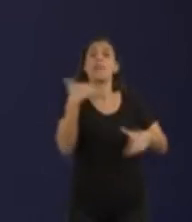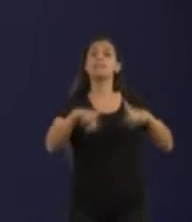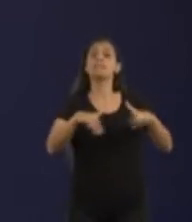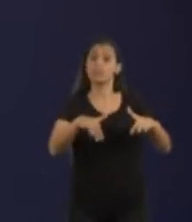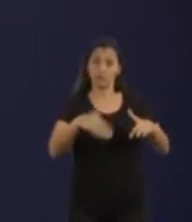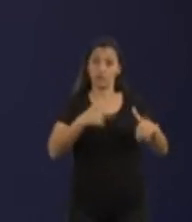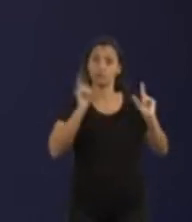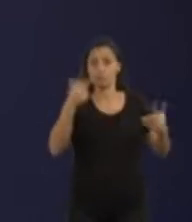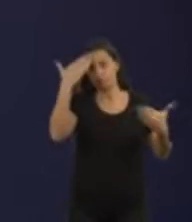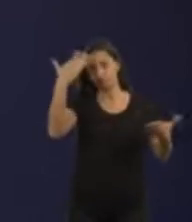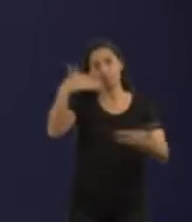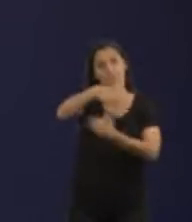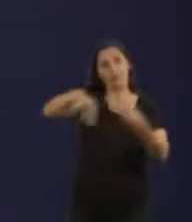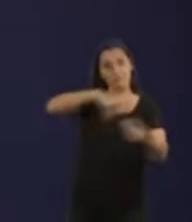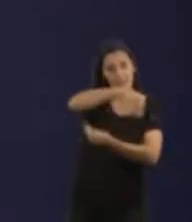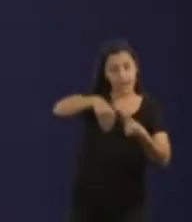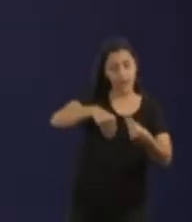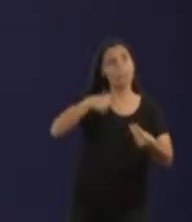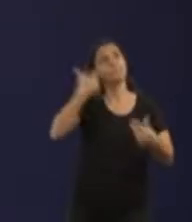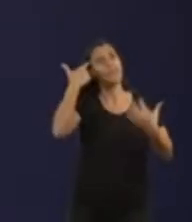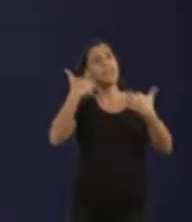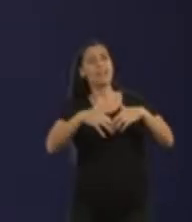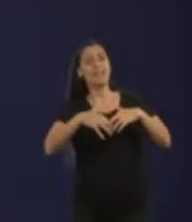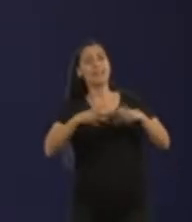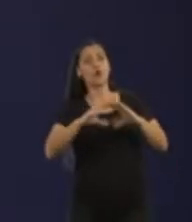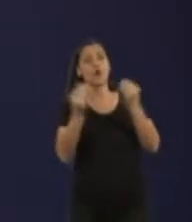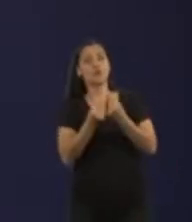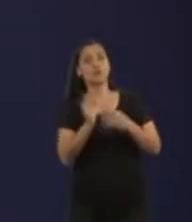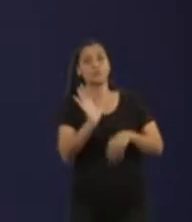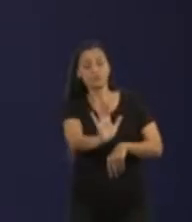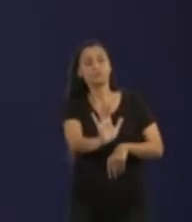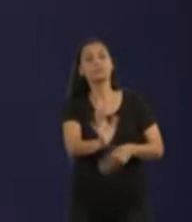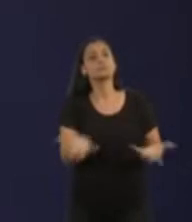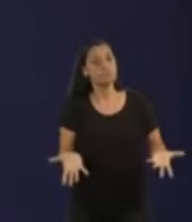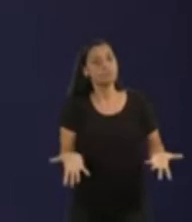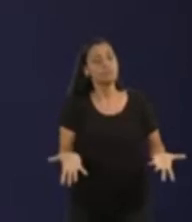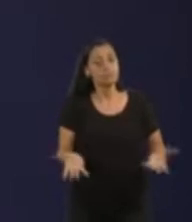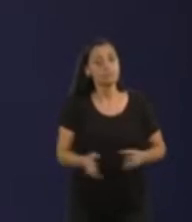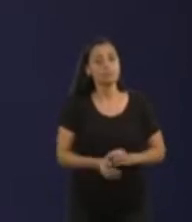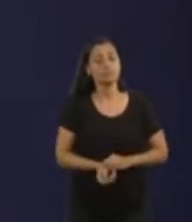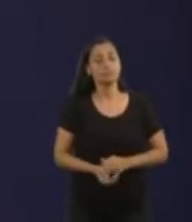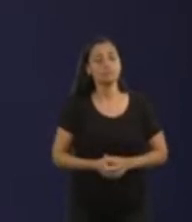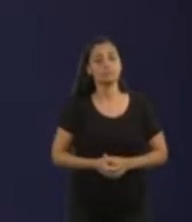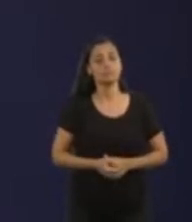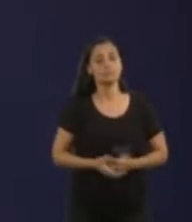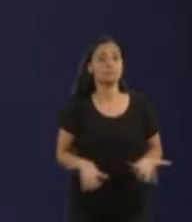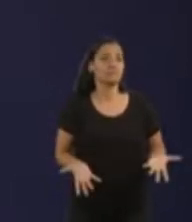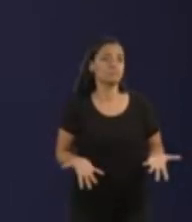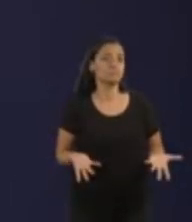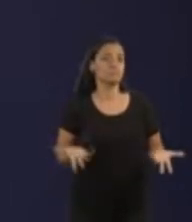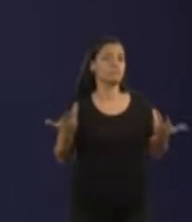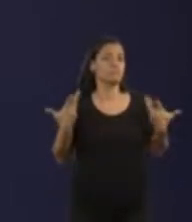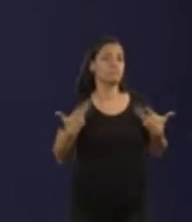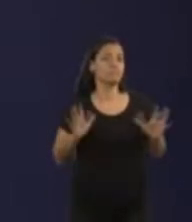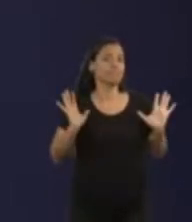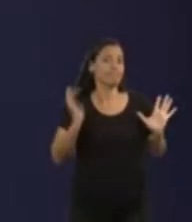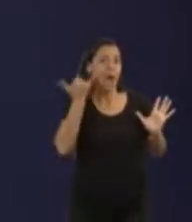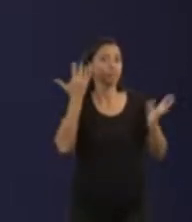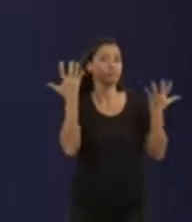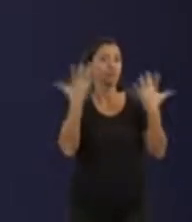Eh bueno y la reflexión es eh cae por eh cae por su propio peso no está claro